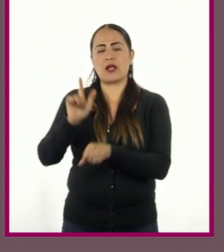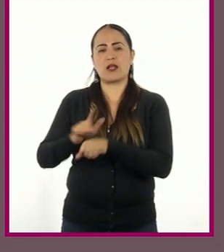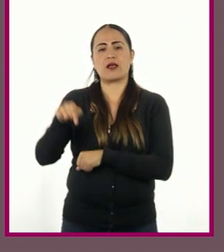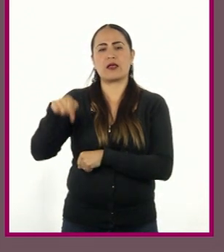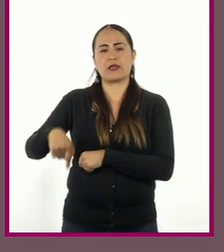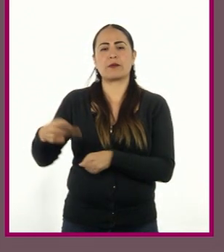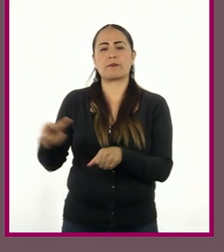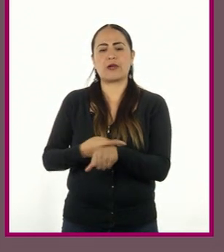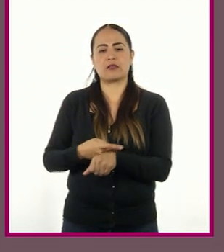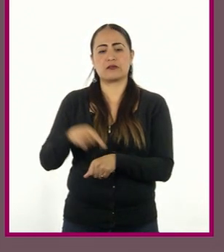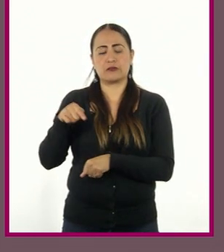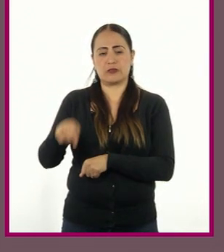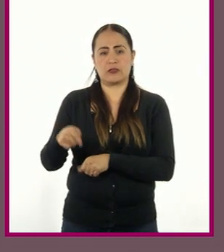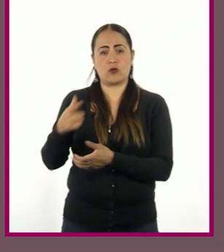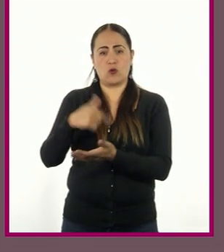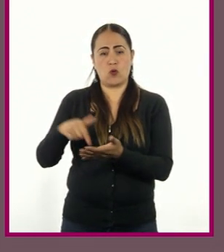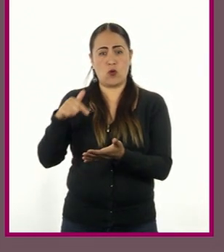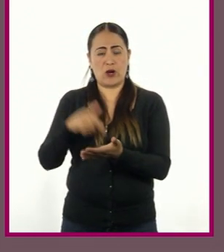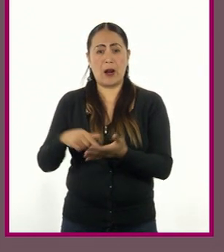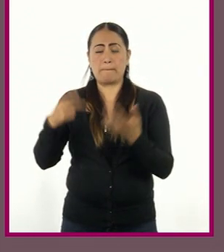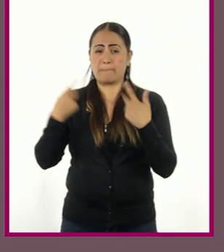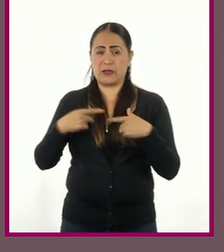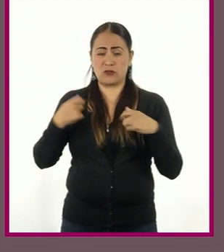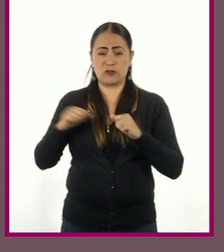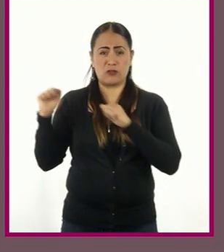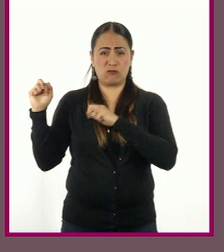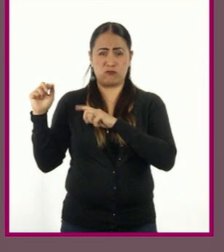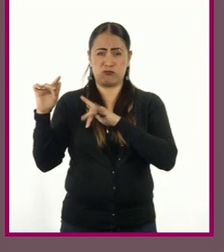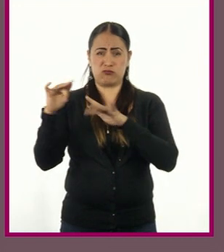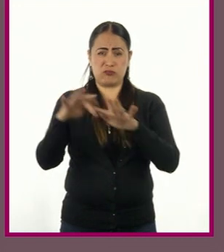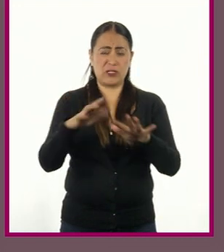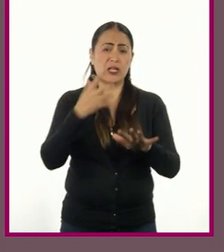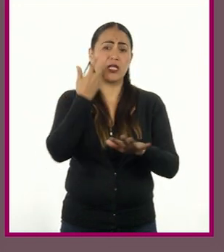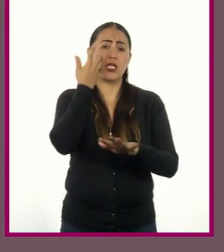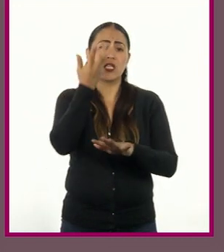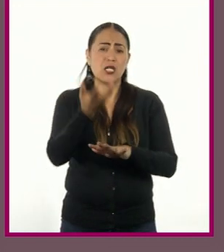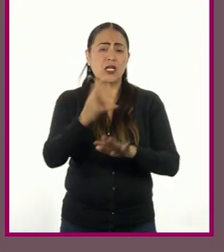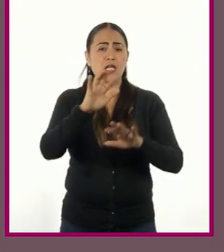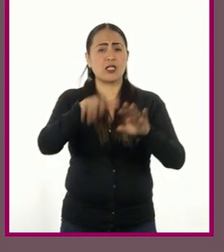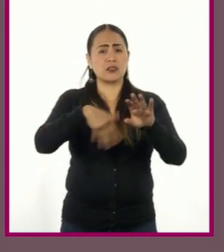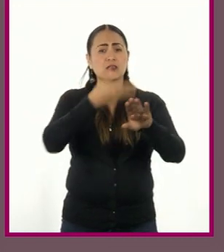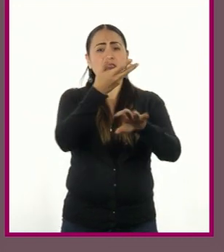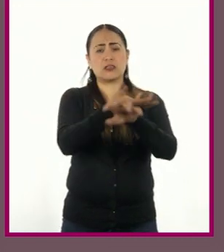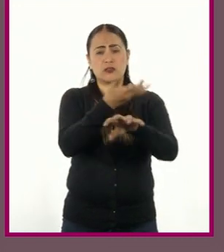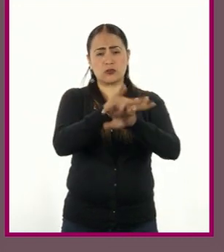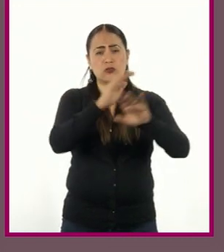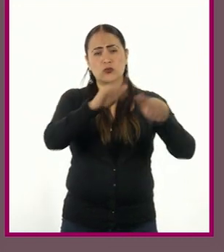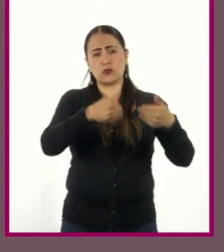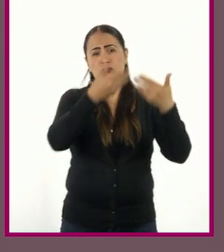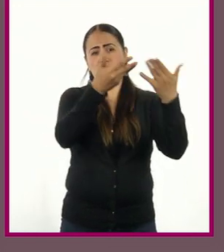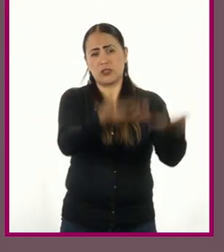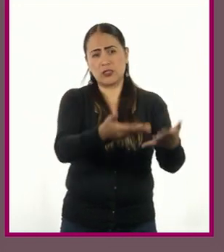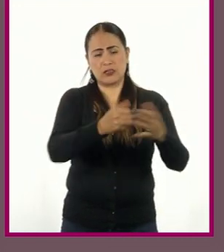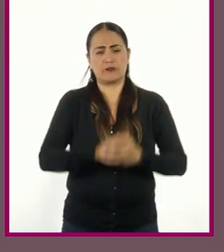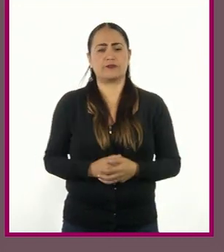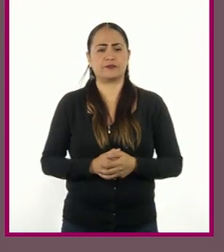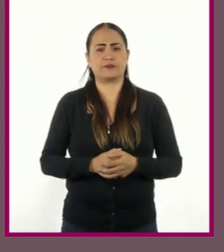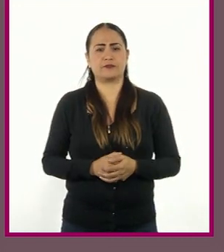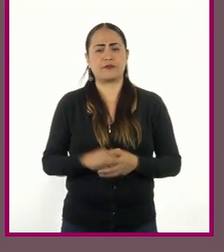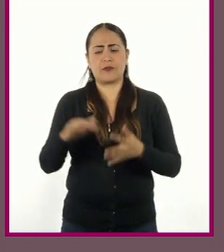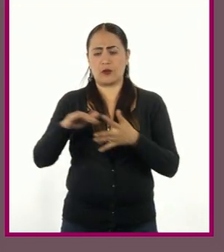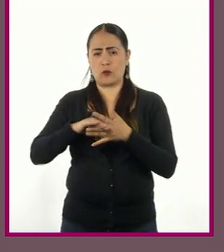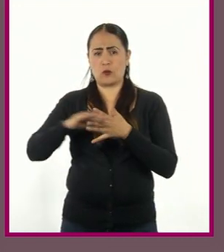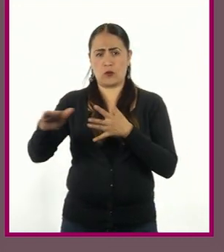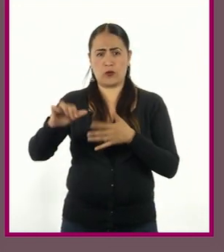importante punto migratorio para cientos de personas que van rumbo a los Estados Unidos de América. A pesar de que los flujos migratorios provenientes